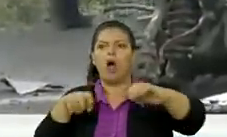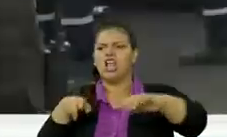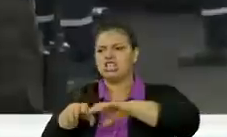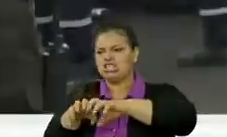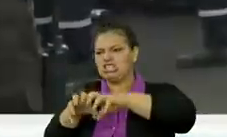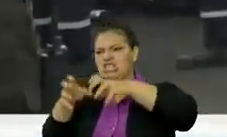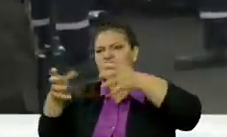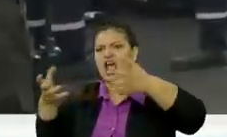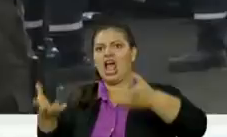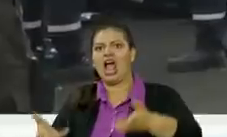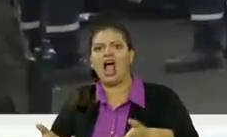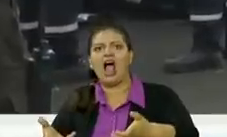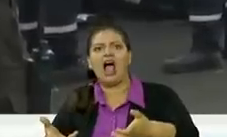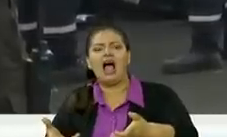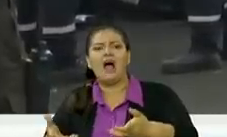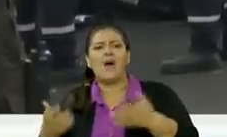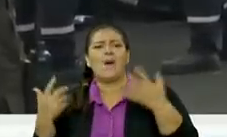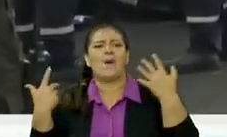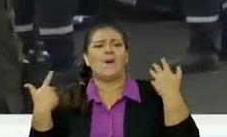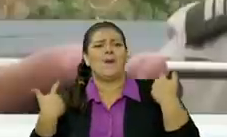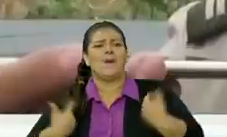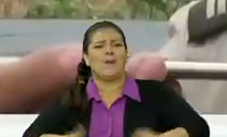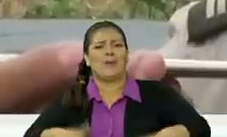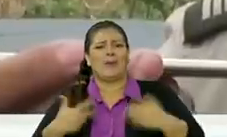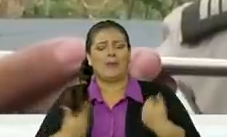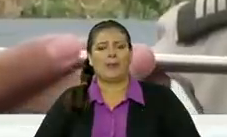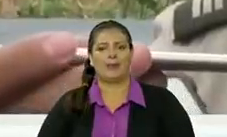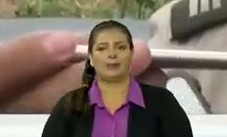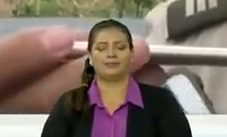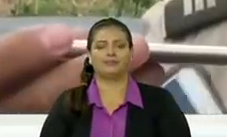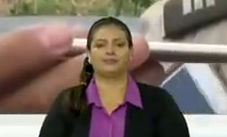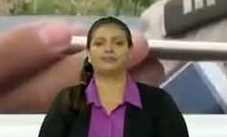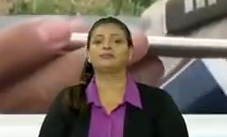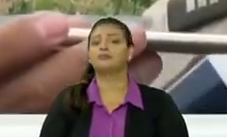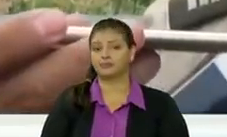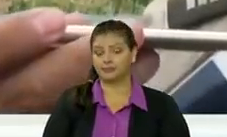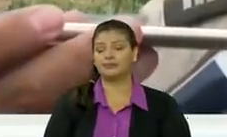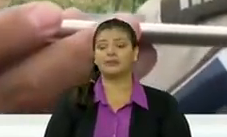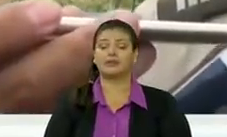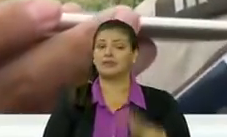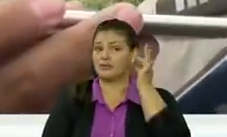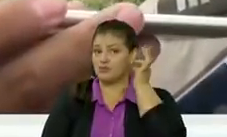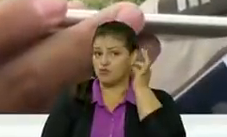que explotara una llanta de la camioneta que la mujer conducía. Y perdió